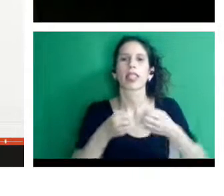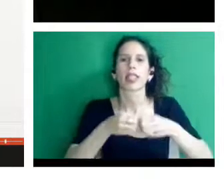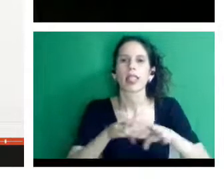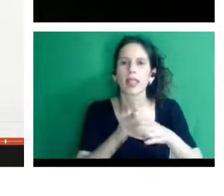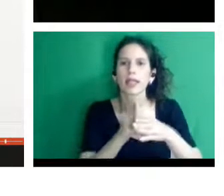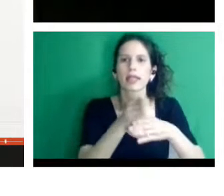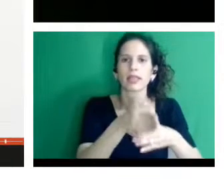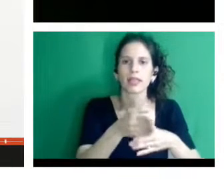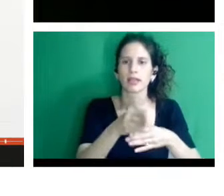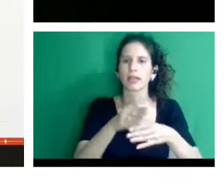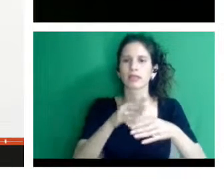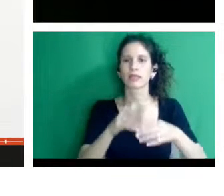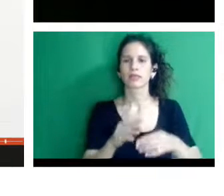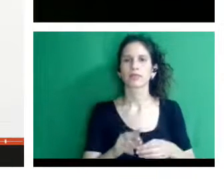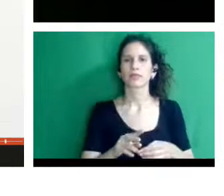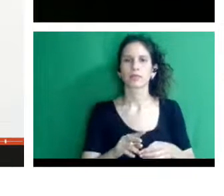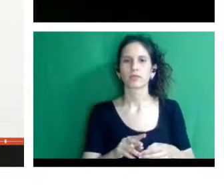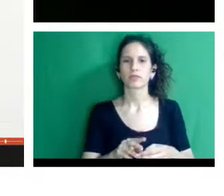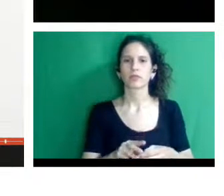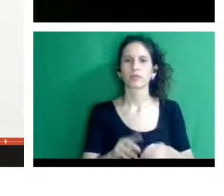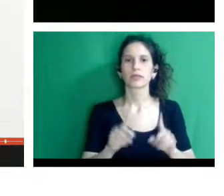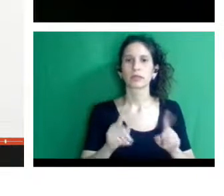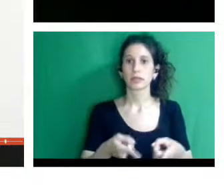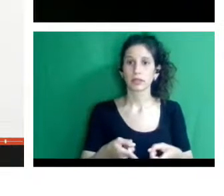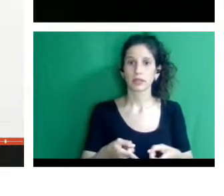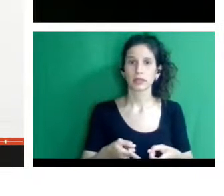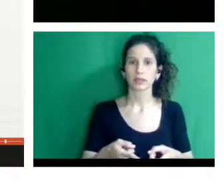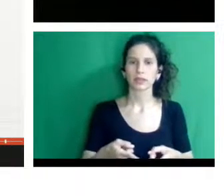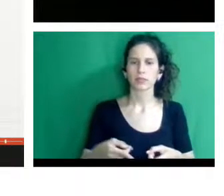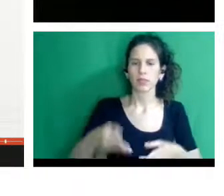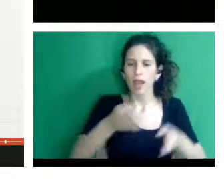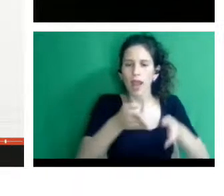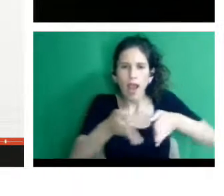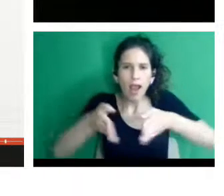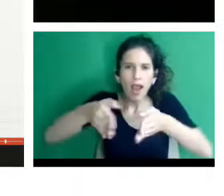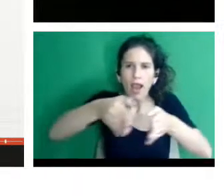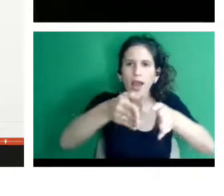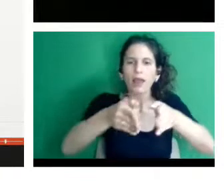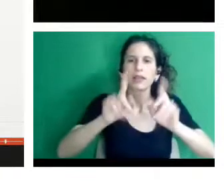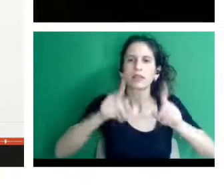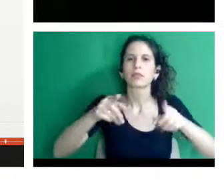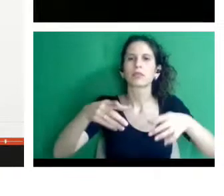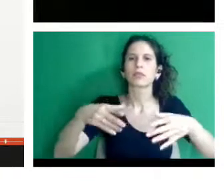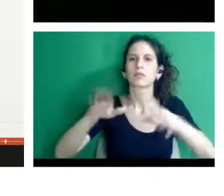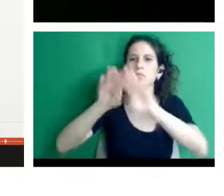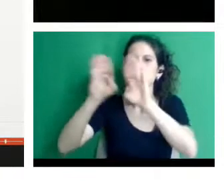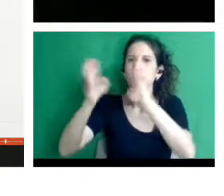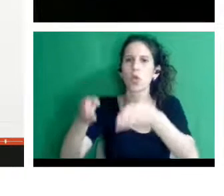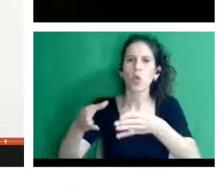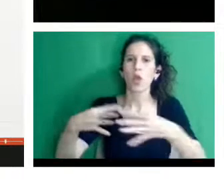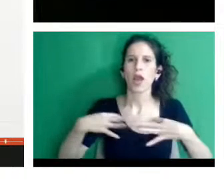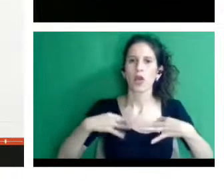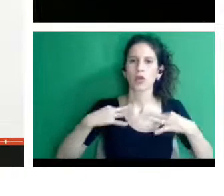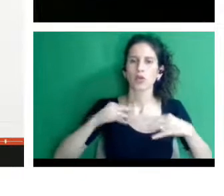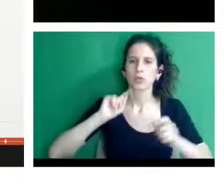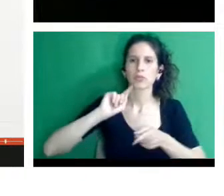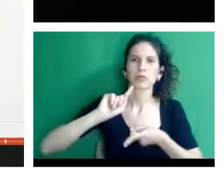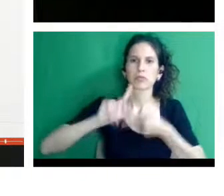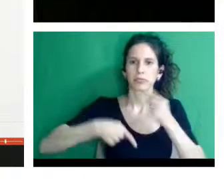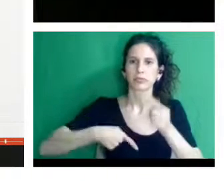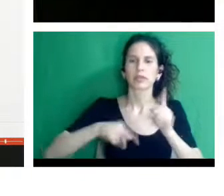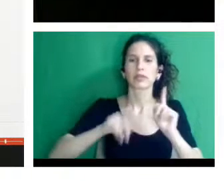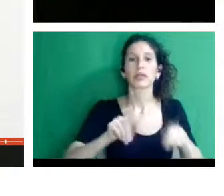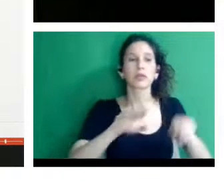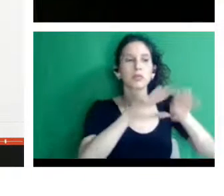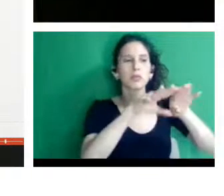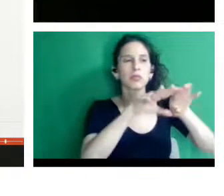horizontales y verticales, las graderías, los vestidores, los servicios sanitarios y los servicios médicos, los servicios de cafetería y